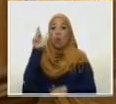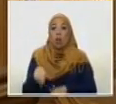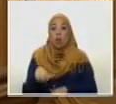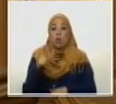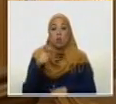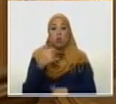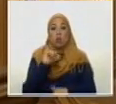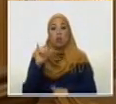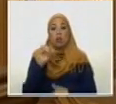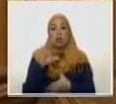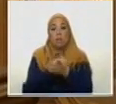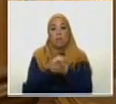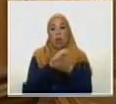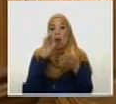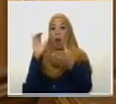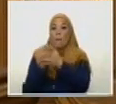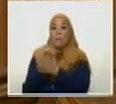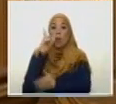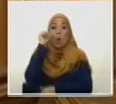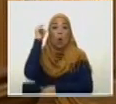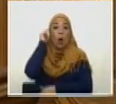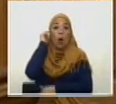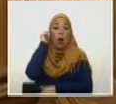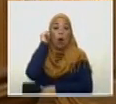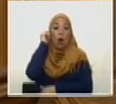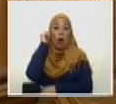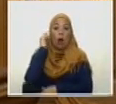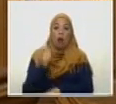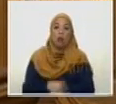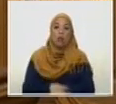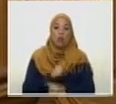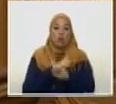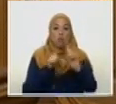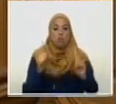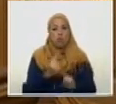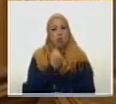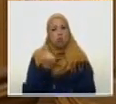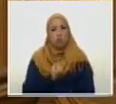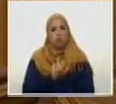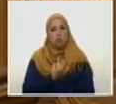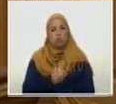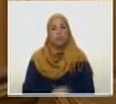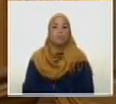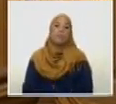limite, camaradas y compatriotas. Pero no solo eso.